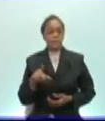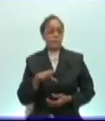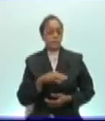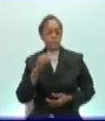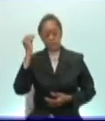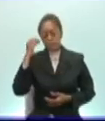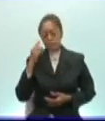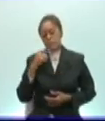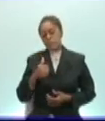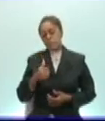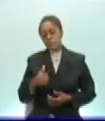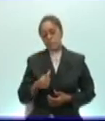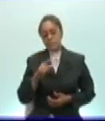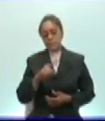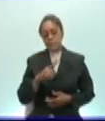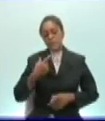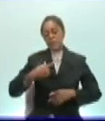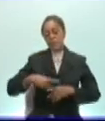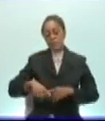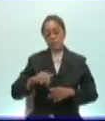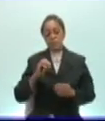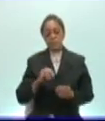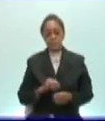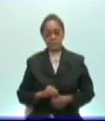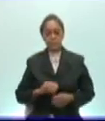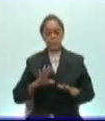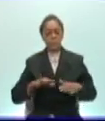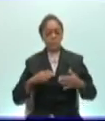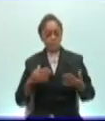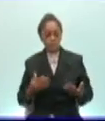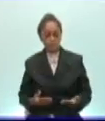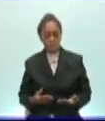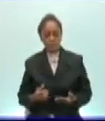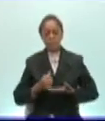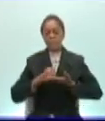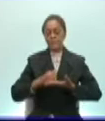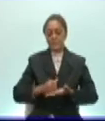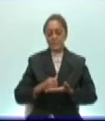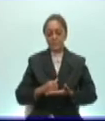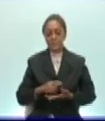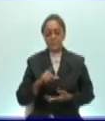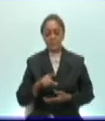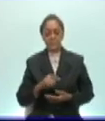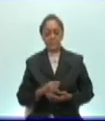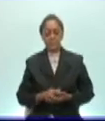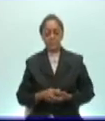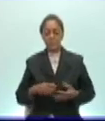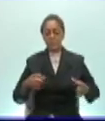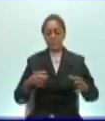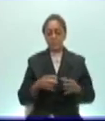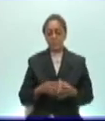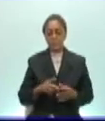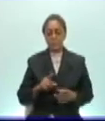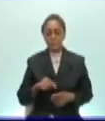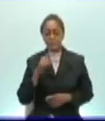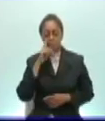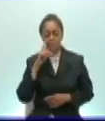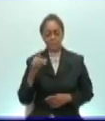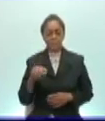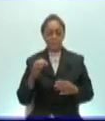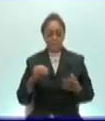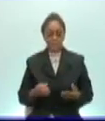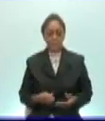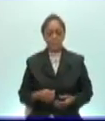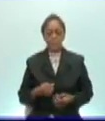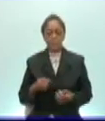bien. Había otros pretextos, ya hablamos del apoyo que tuvieron en la reconcentración y cómo al final les conviene ir